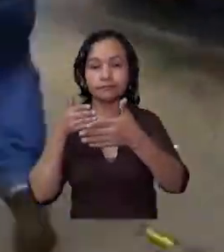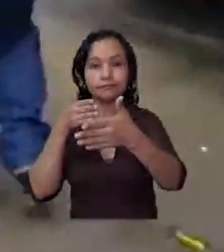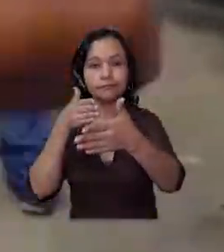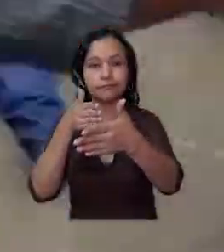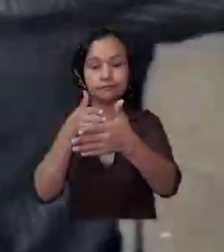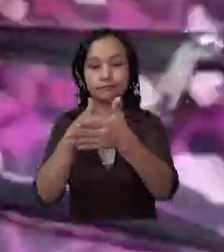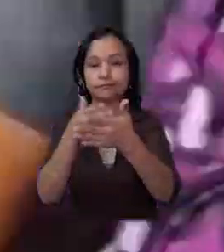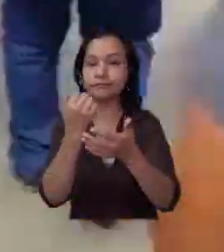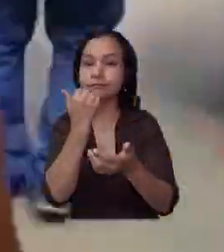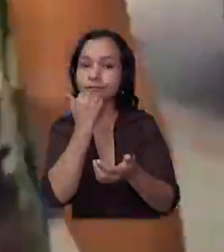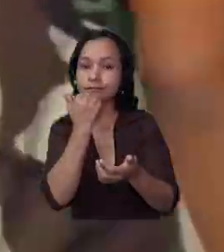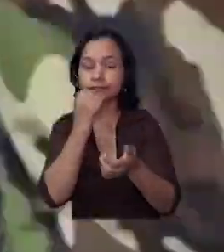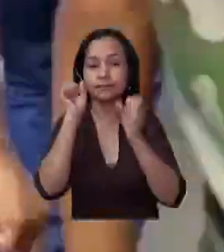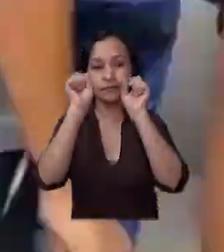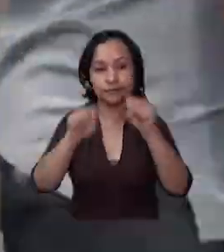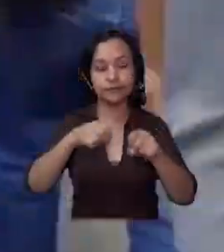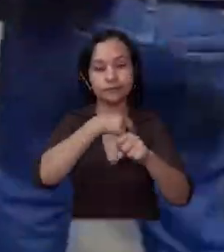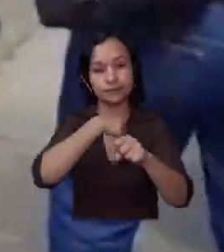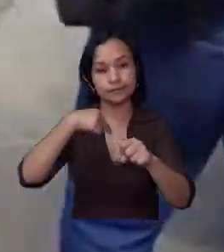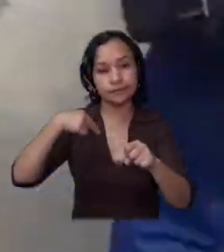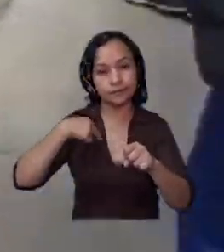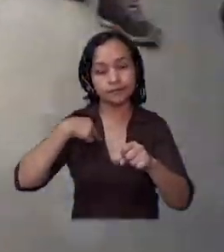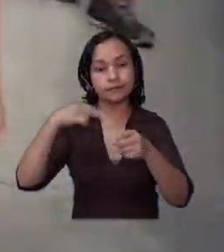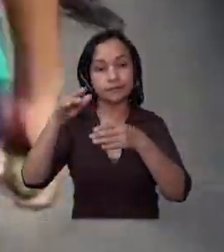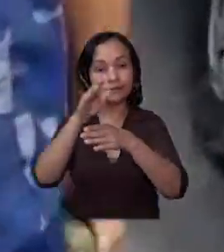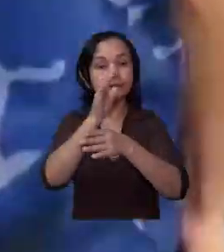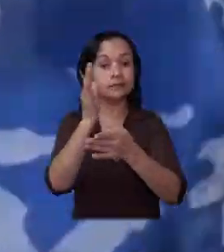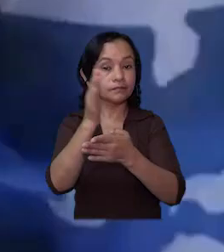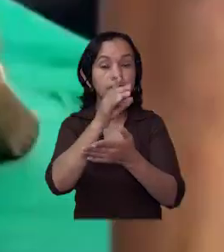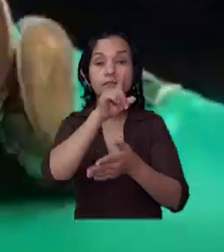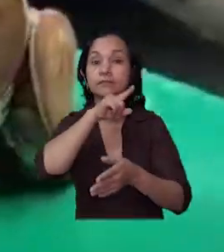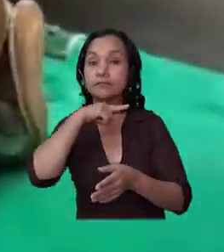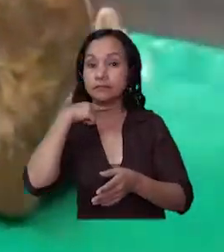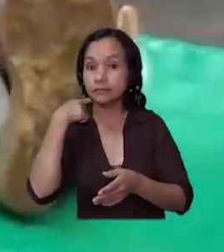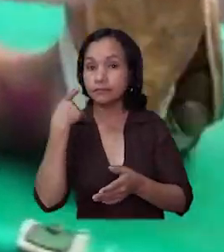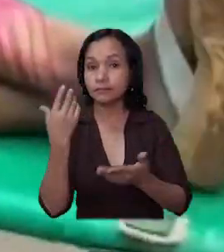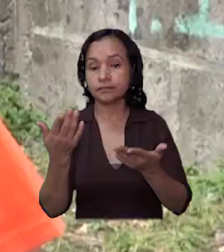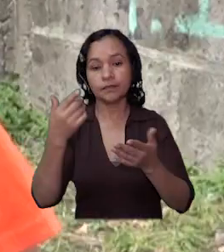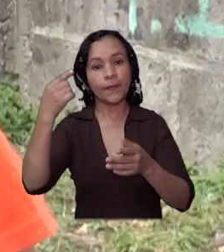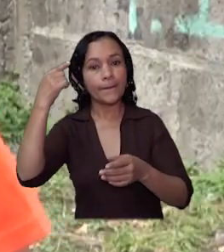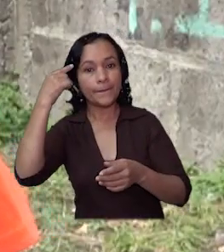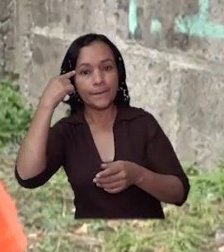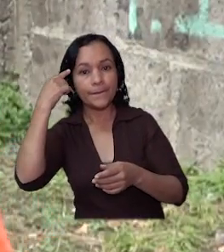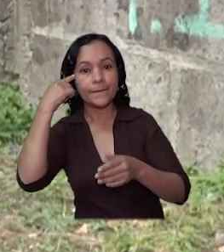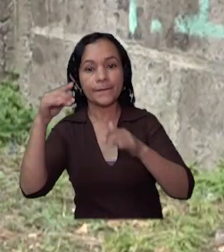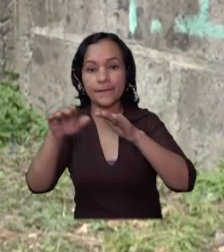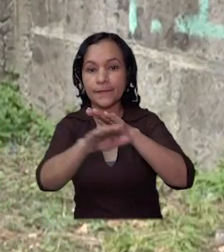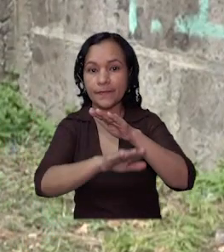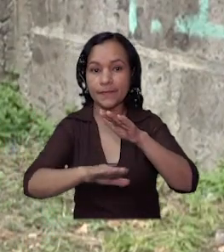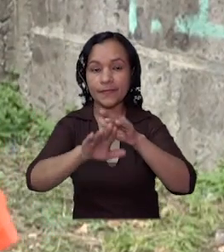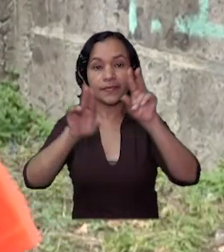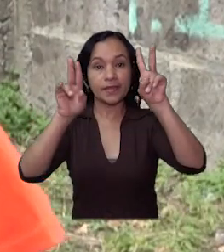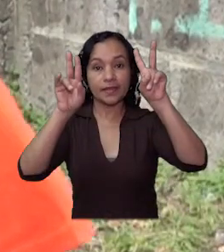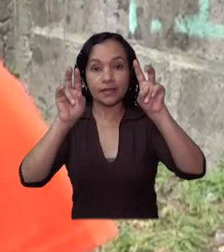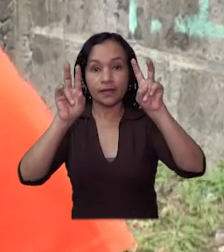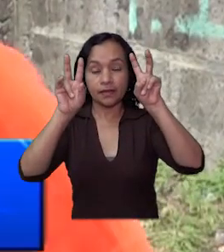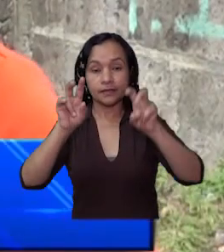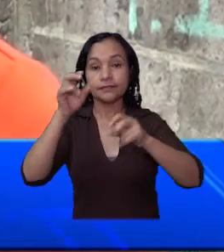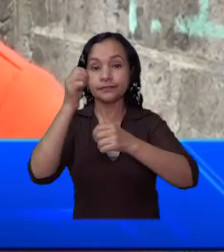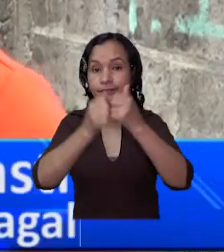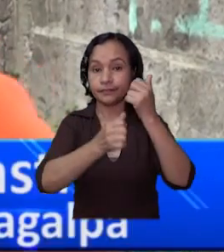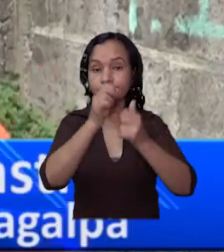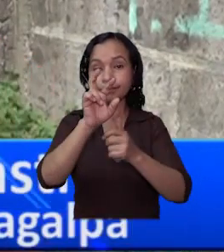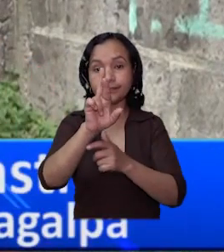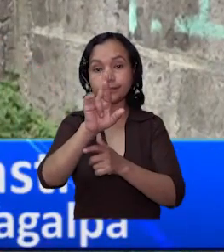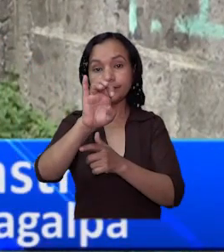superar obstáculos y corregir errores que se pudiesen presentar en situaciones reales. Pienso que el avance que hay en el tema de gestión